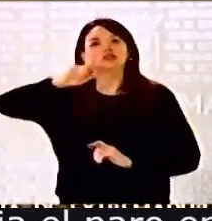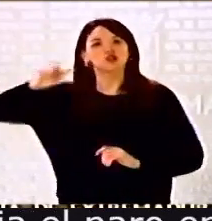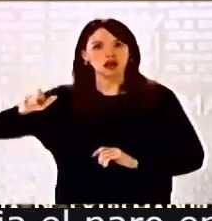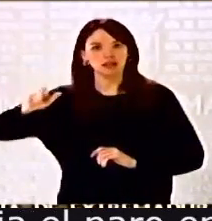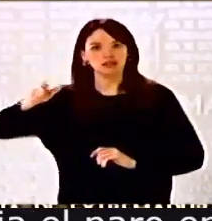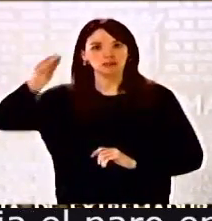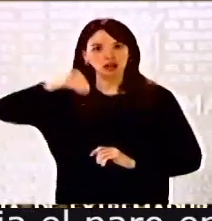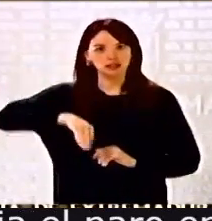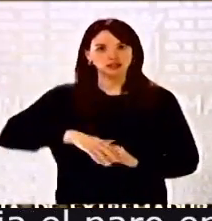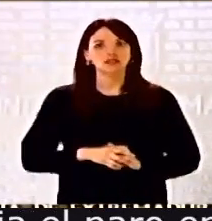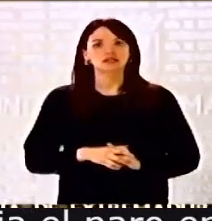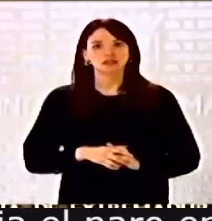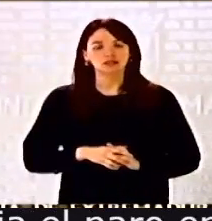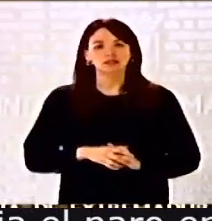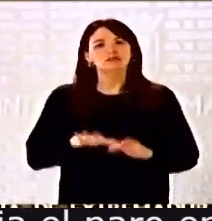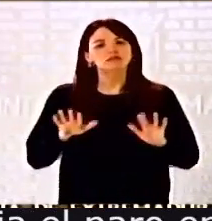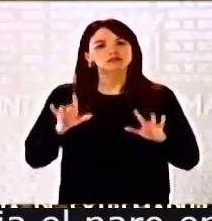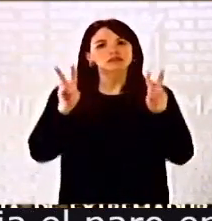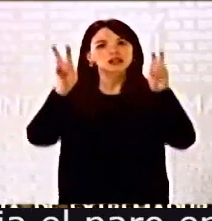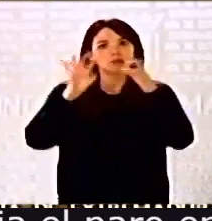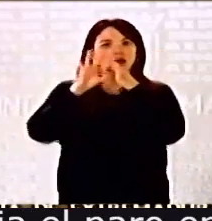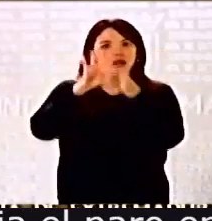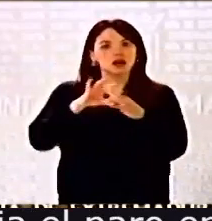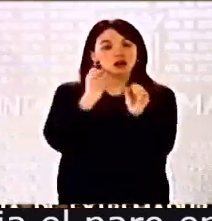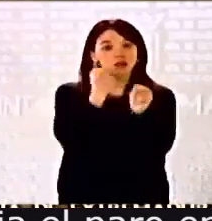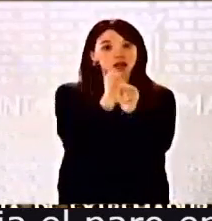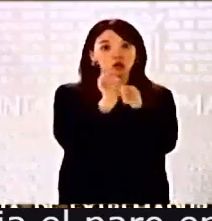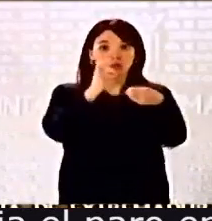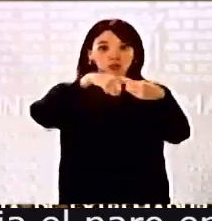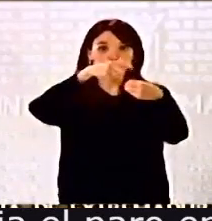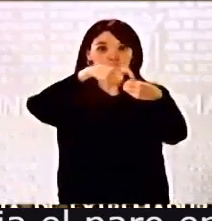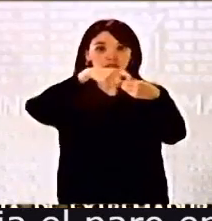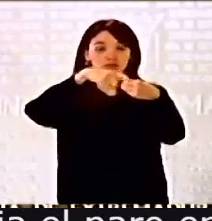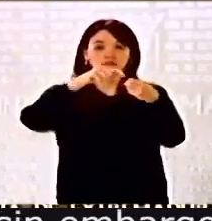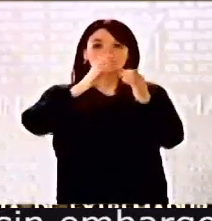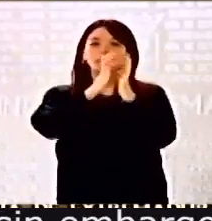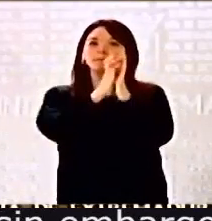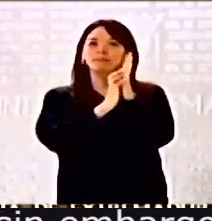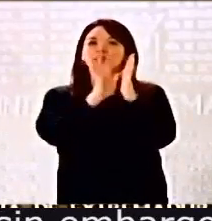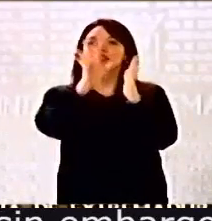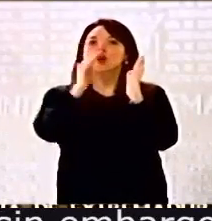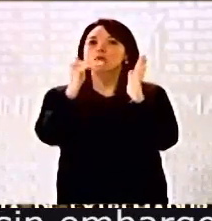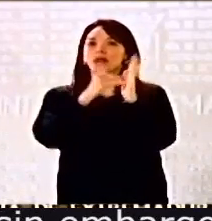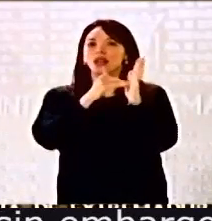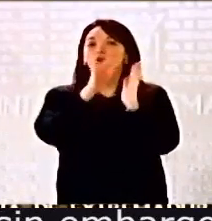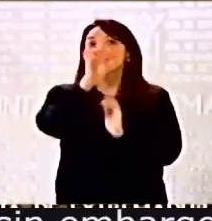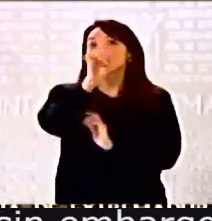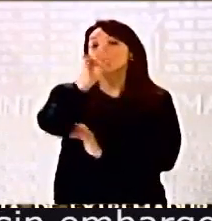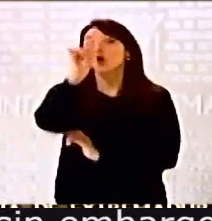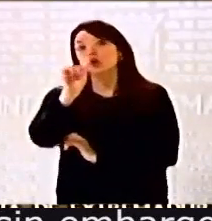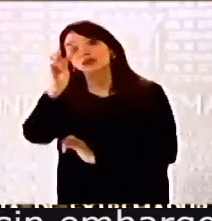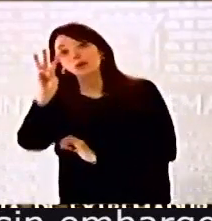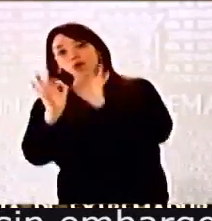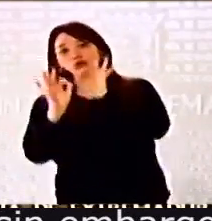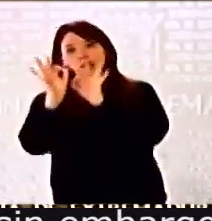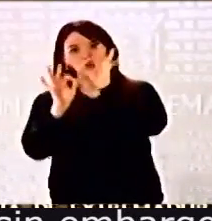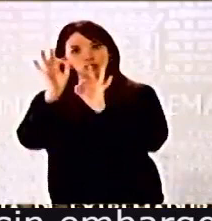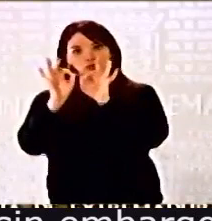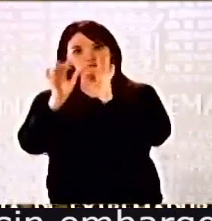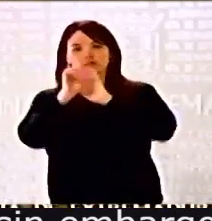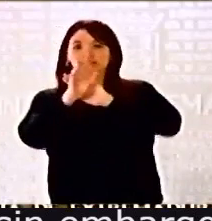sin embargo, lo que tiene que ver con el empleo y la ocupación ha bajado en 5.000 el 1,3% y, por lo